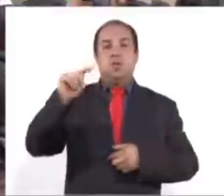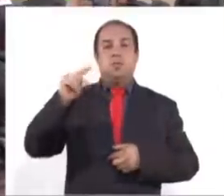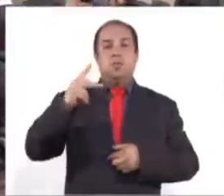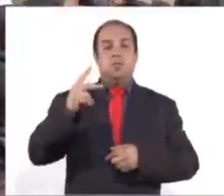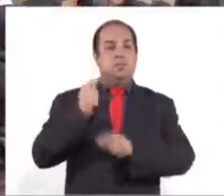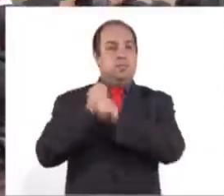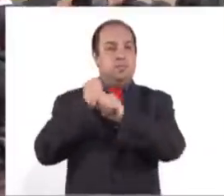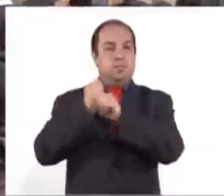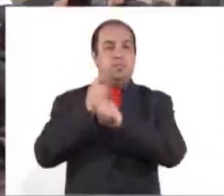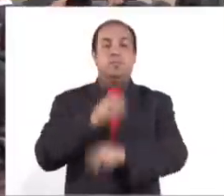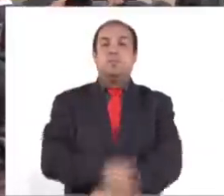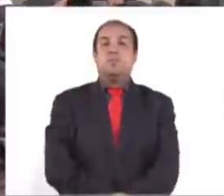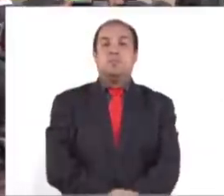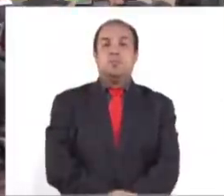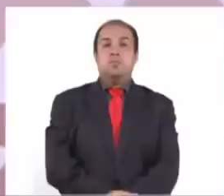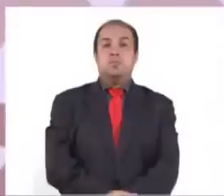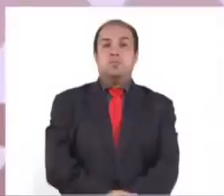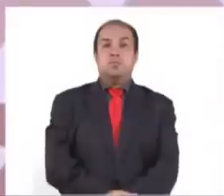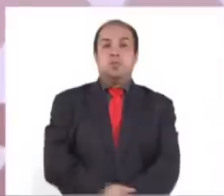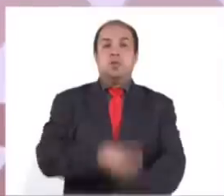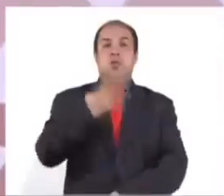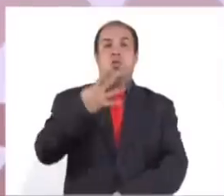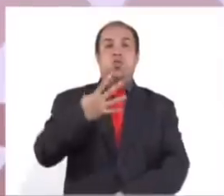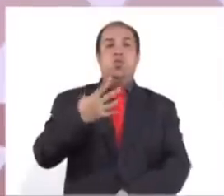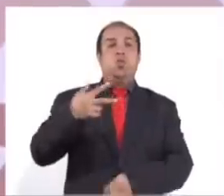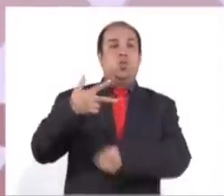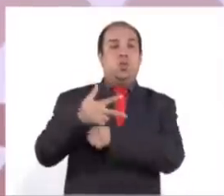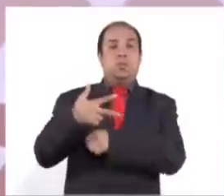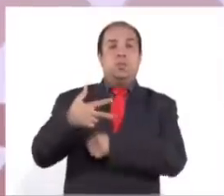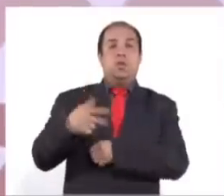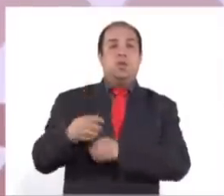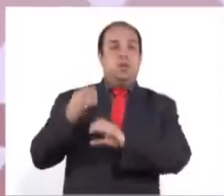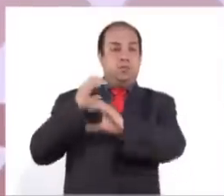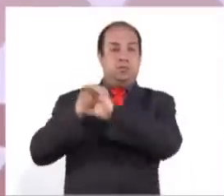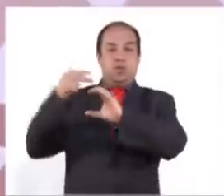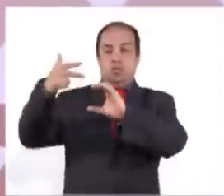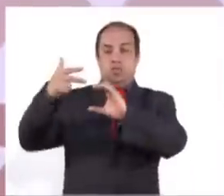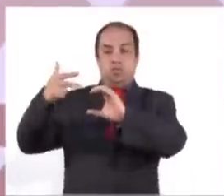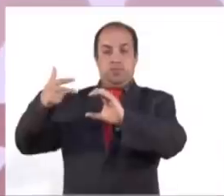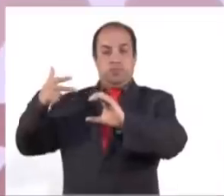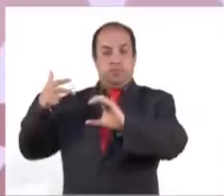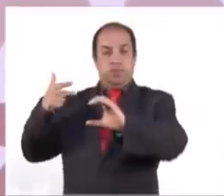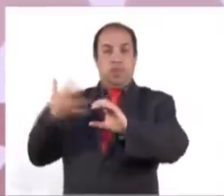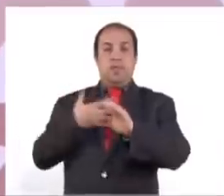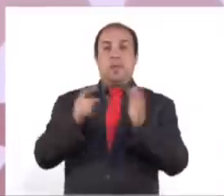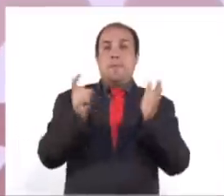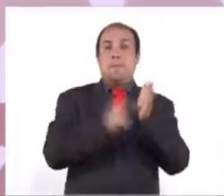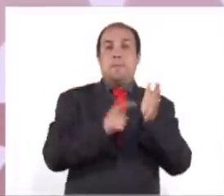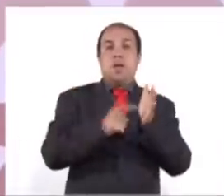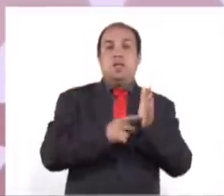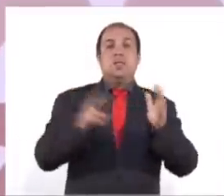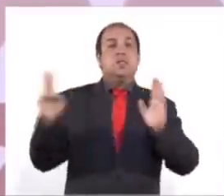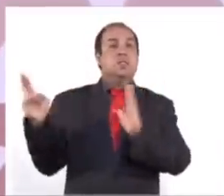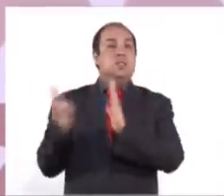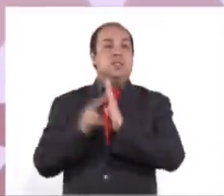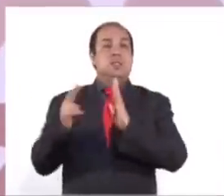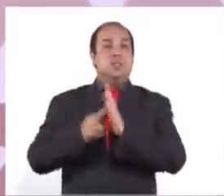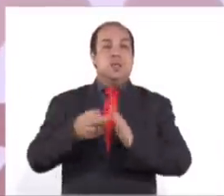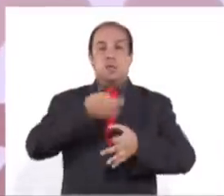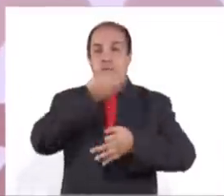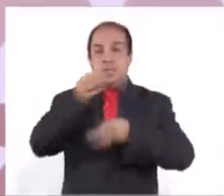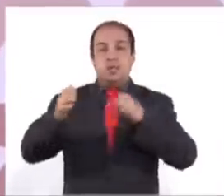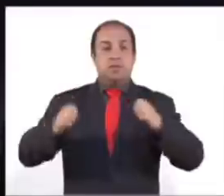usuarios. Traen 4 cámaras, traen botón de pánico, tienen la posibilidad